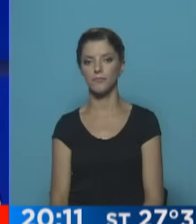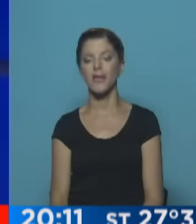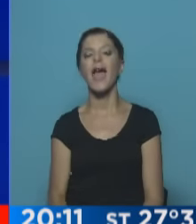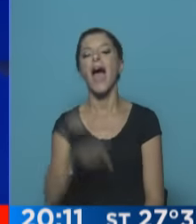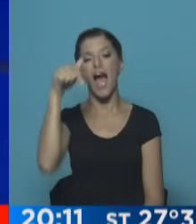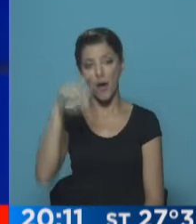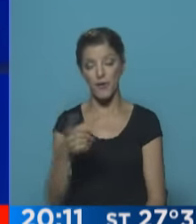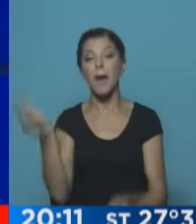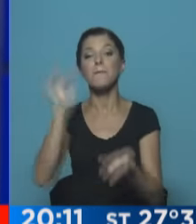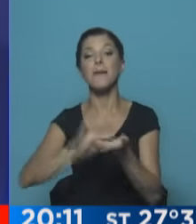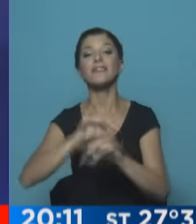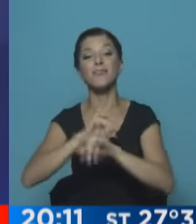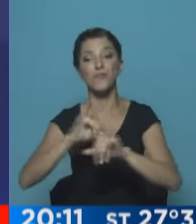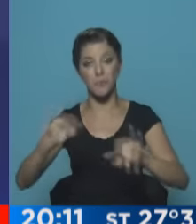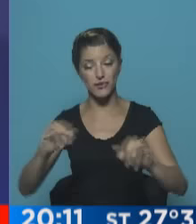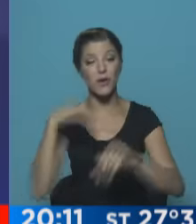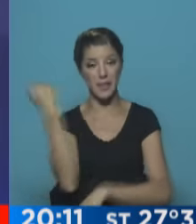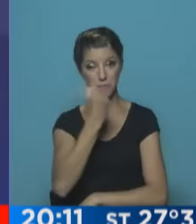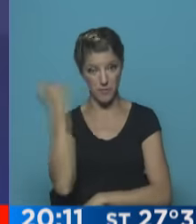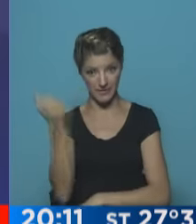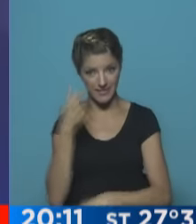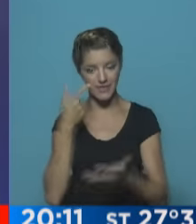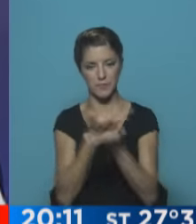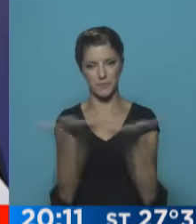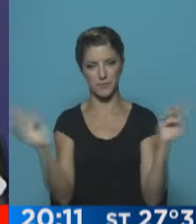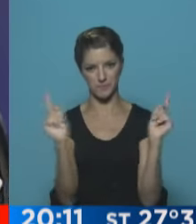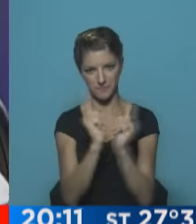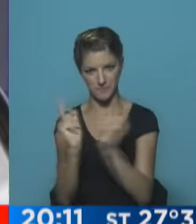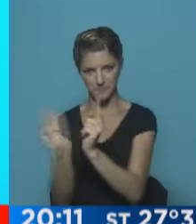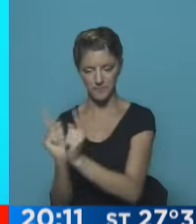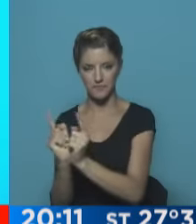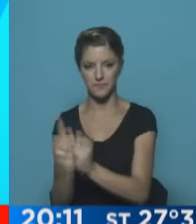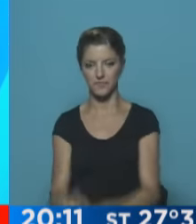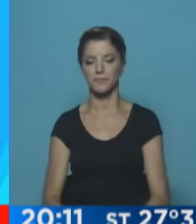Compartimos con ustedes más información destacada de la jornada en esta síntesis.